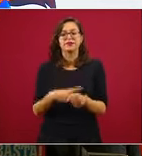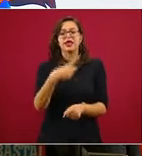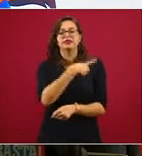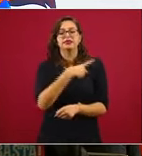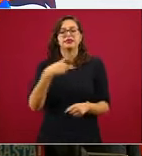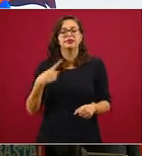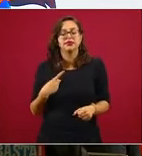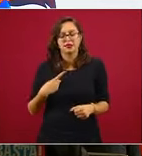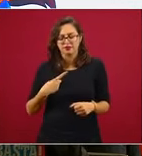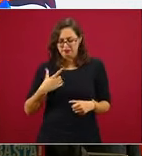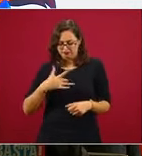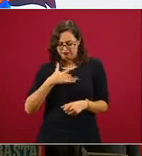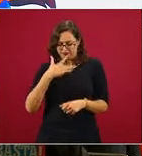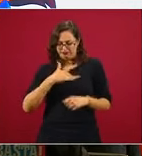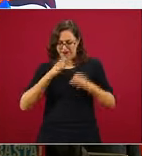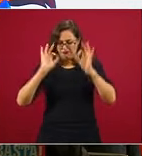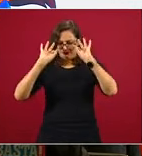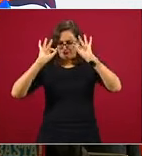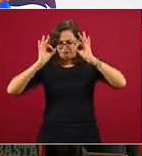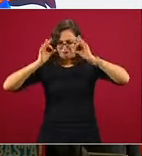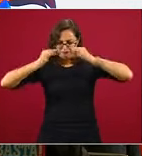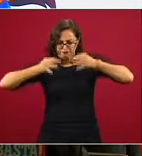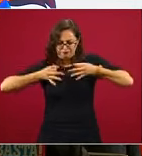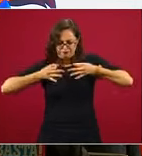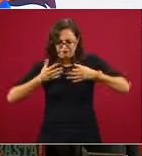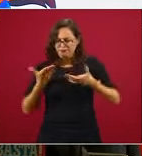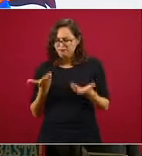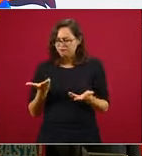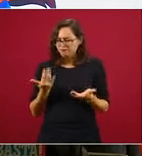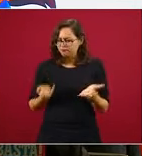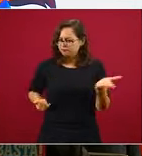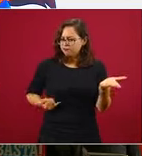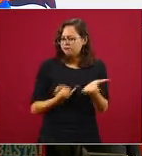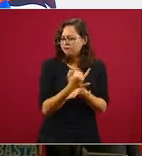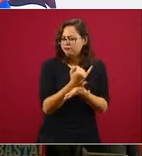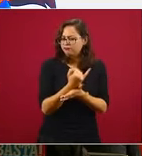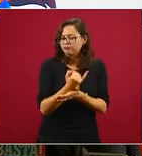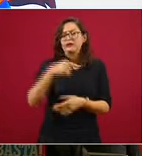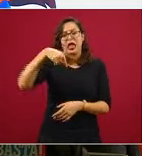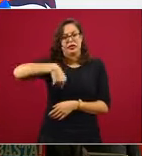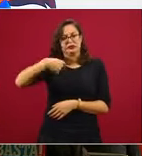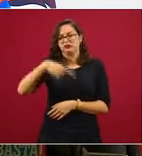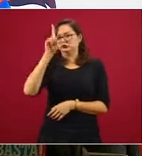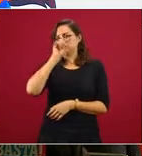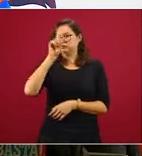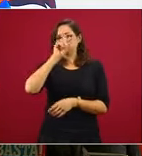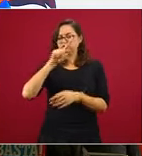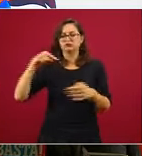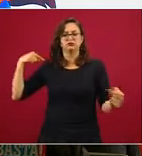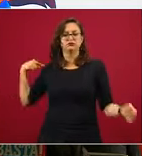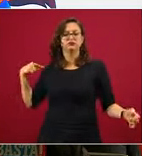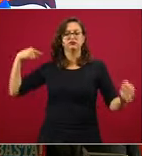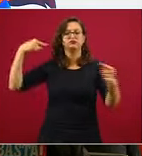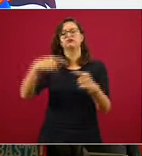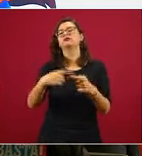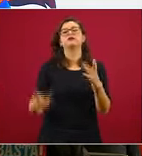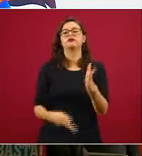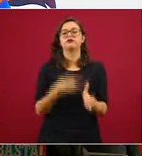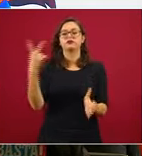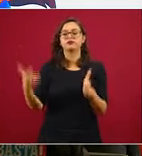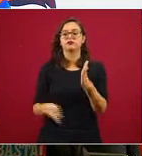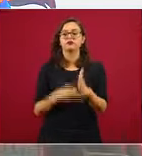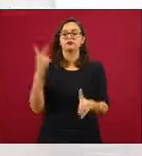hay que tomar decisiones con base en la evidencia y con base en las recomendaciones que hemos hecho aquí durante muchas conferencias